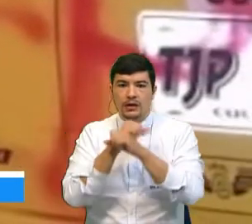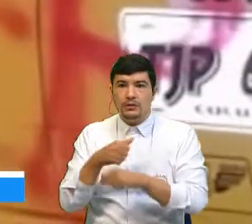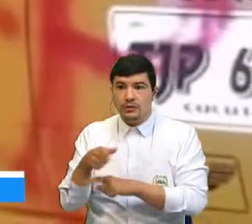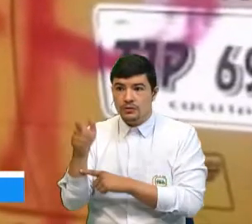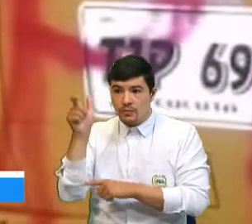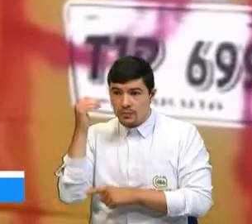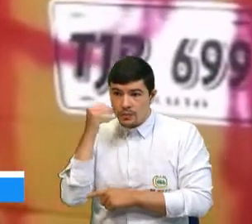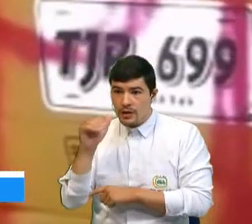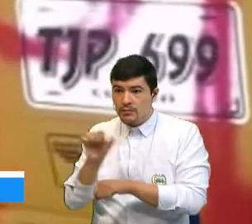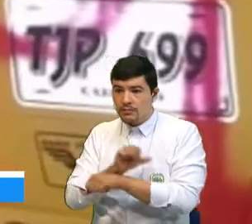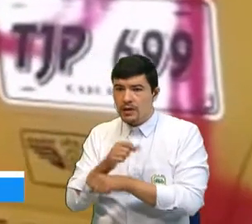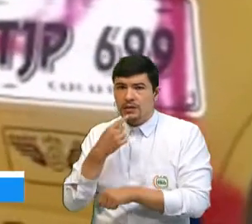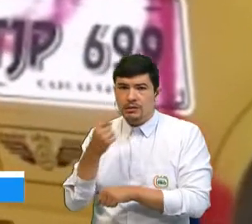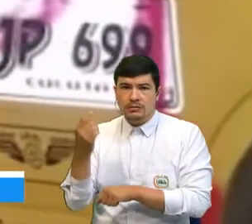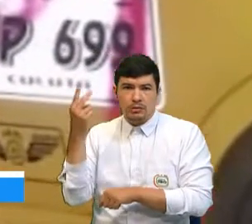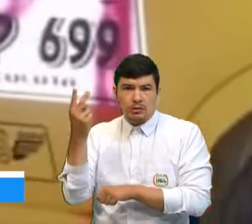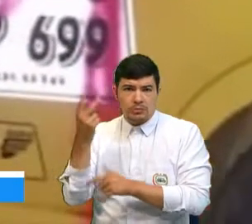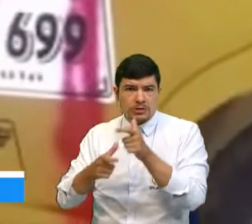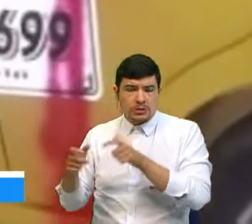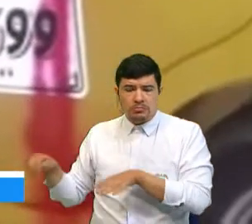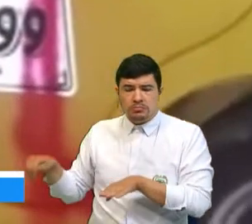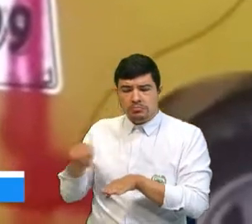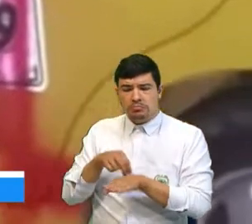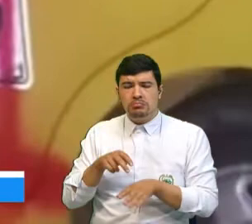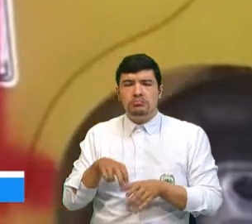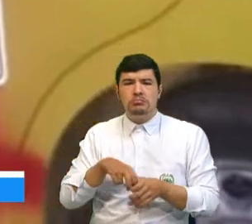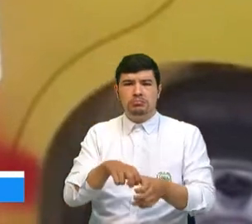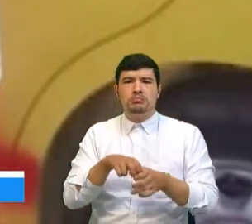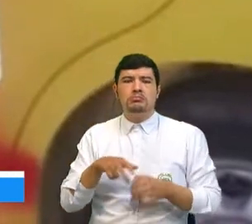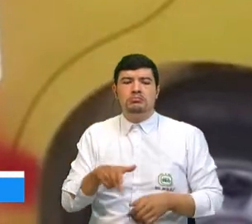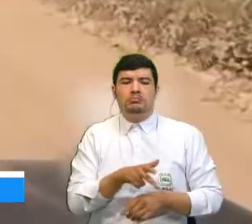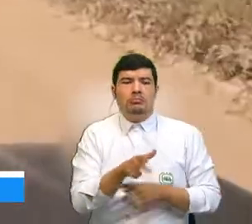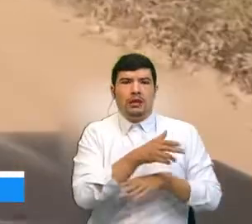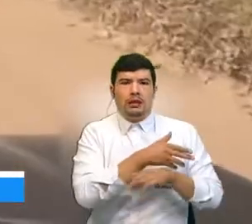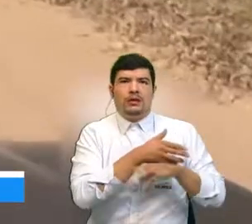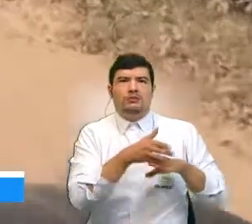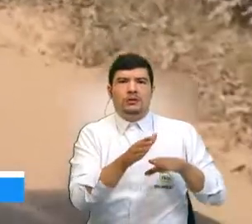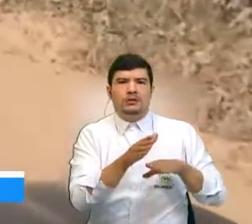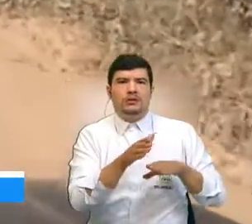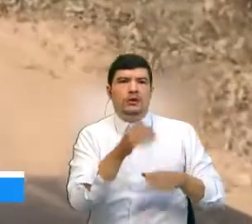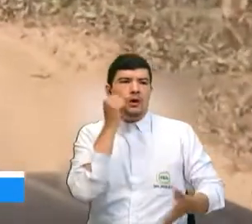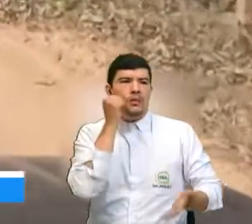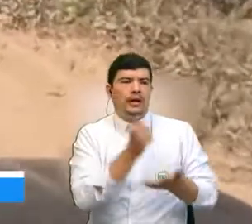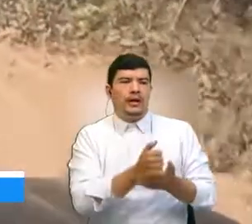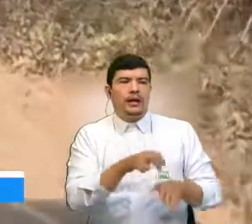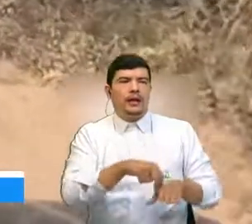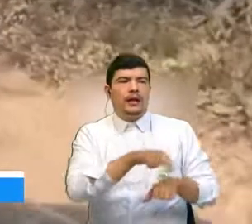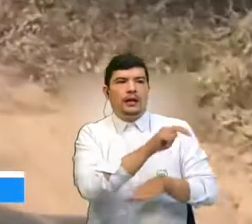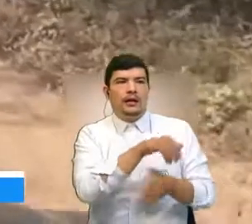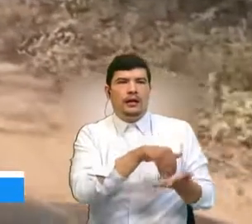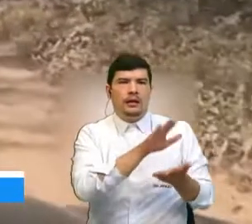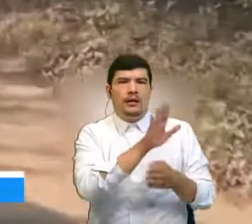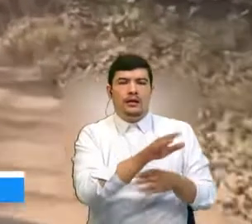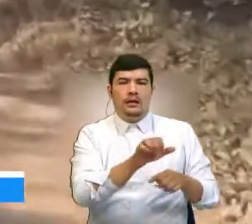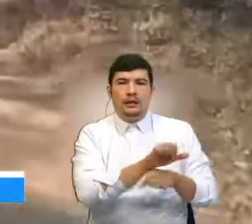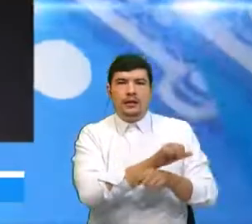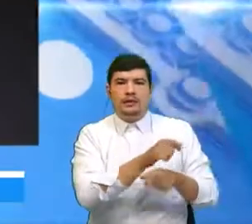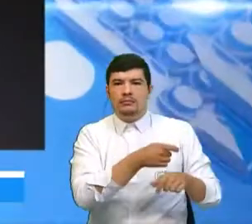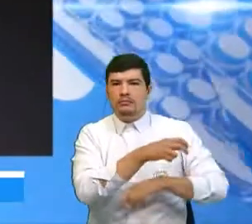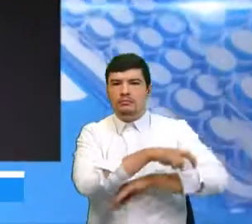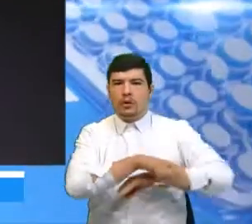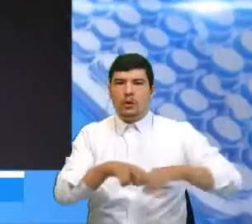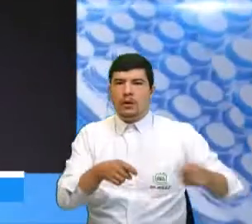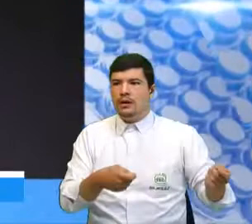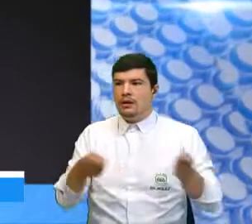manifestó que una pareja la abordó para que los transportara y después los obligara a bajarse del vehículo,